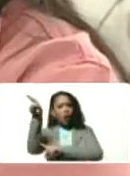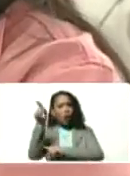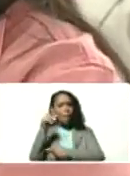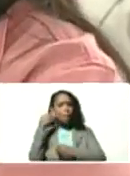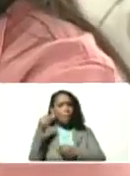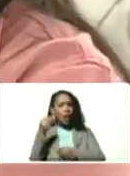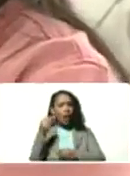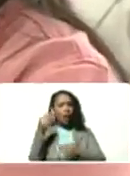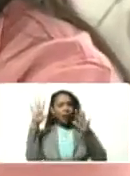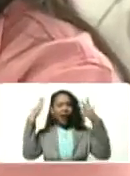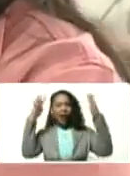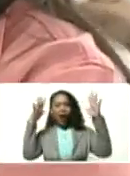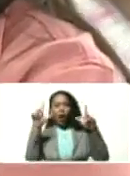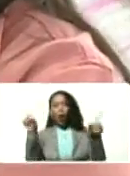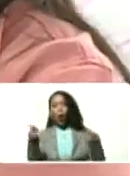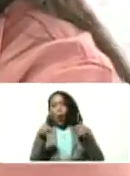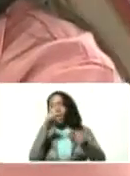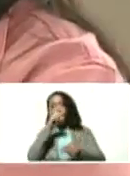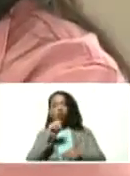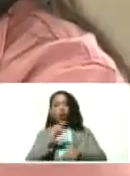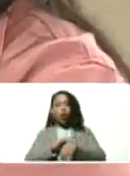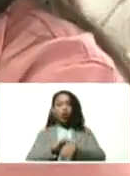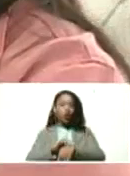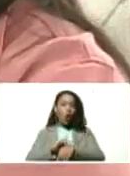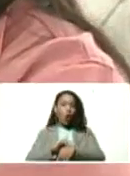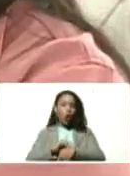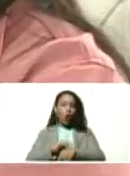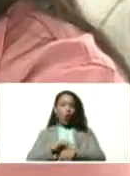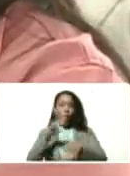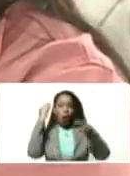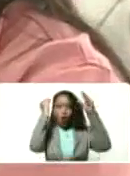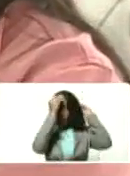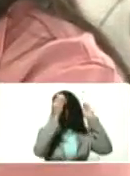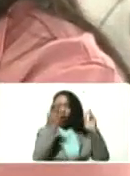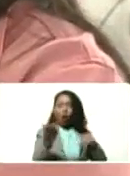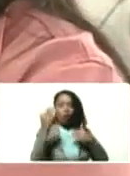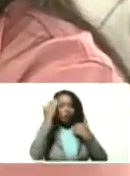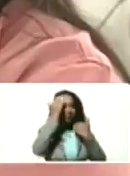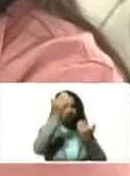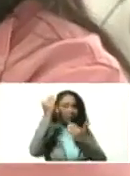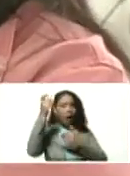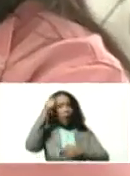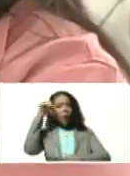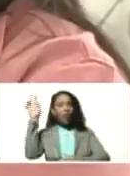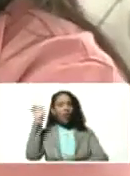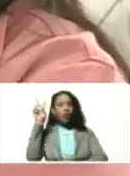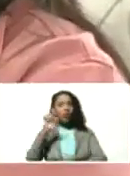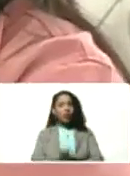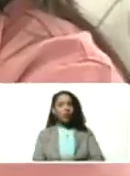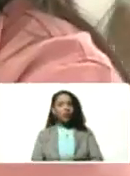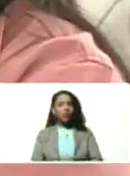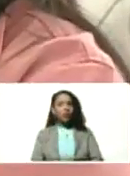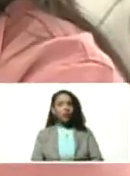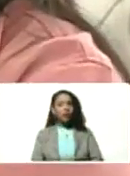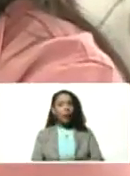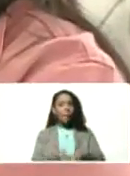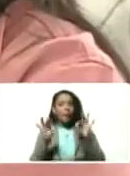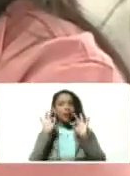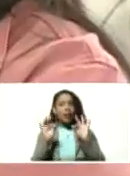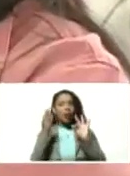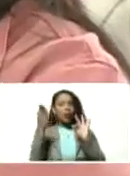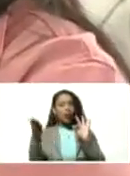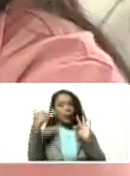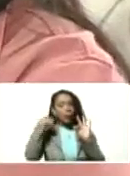para celebrar el cumpleaños del doctor José Gregorio Hernández. Bueno, le mando muchos saludos al pueblo de Venezuela, especialmente a usted,